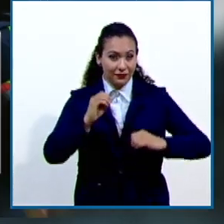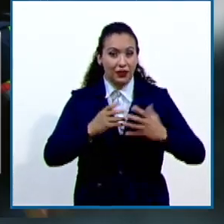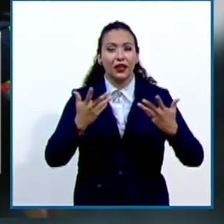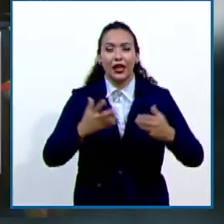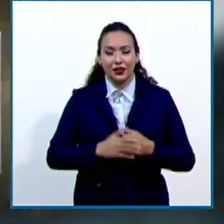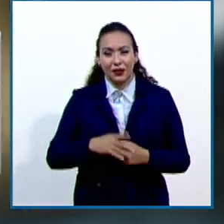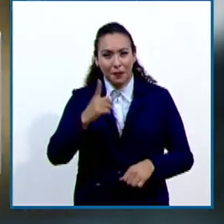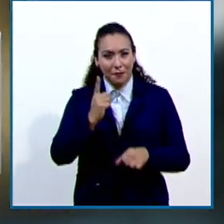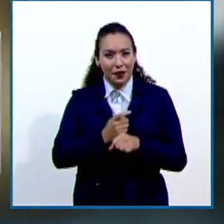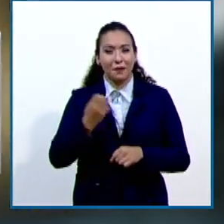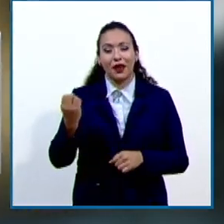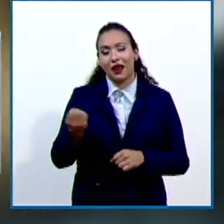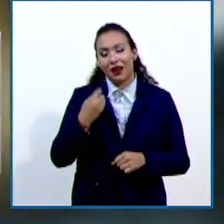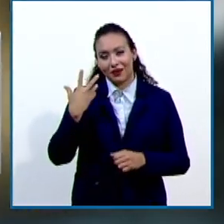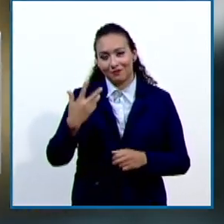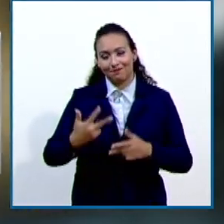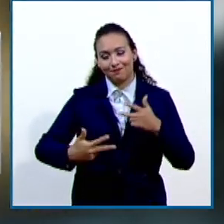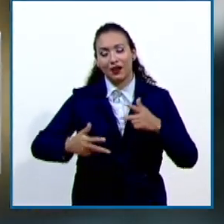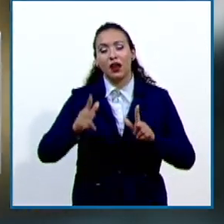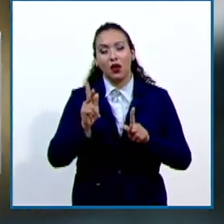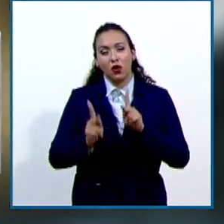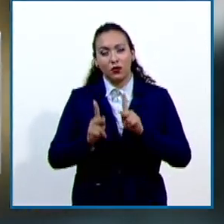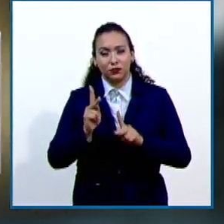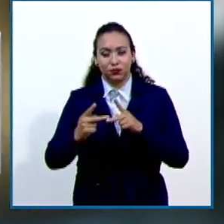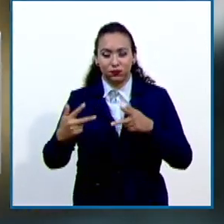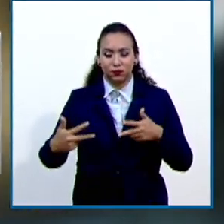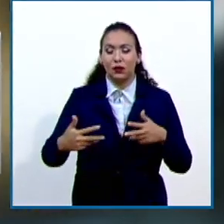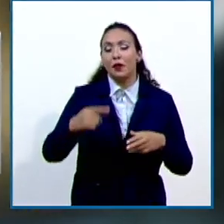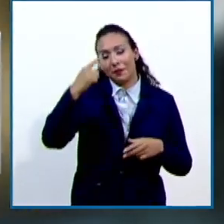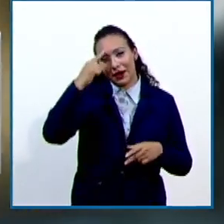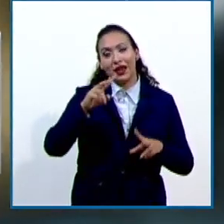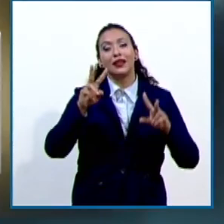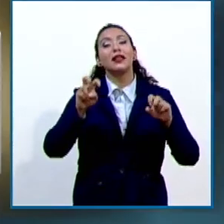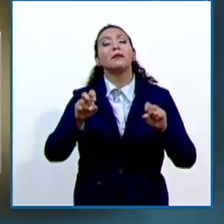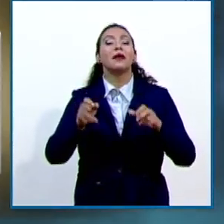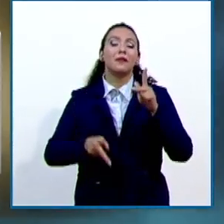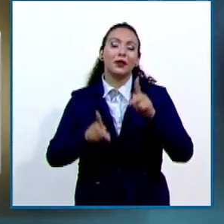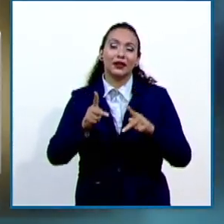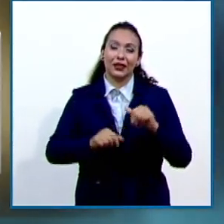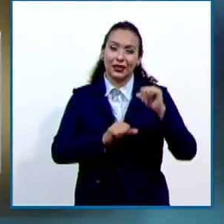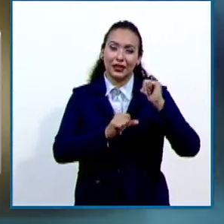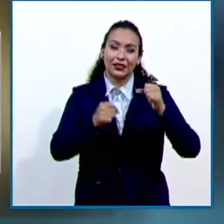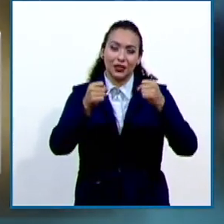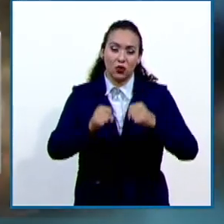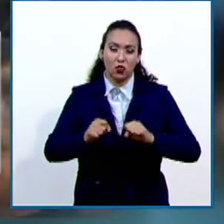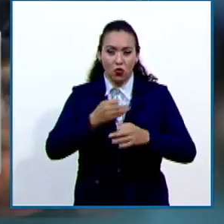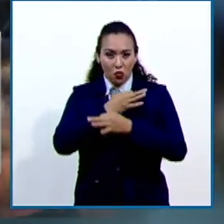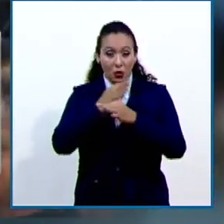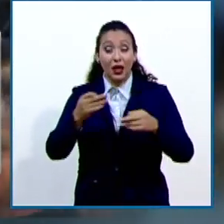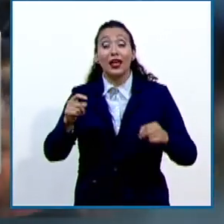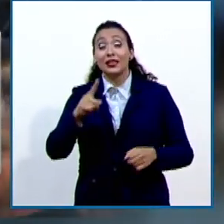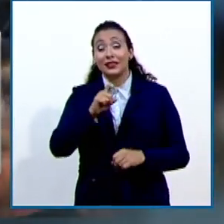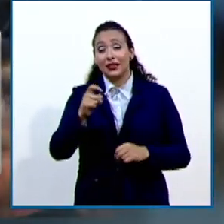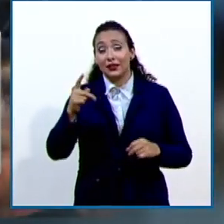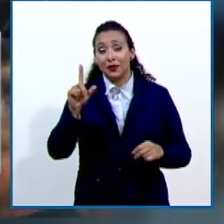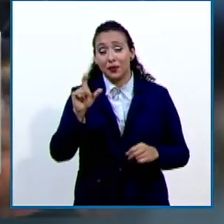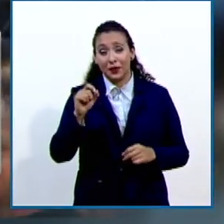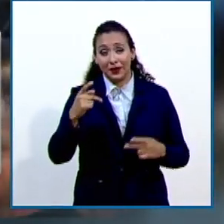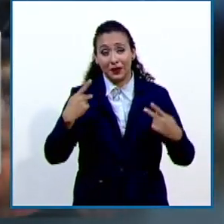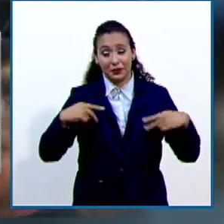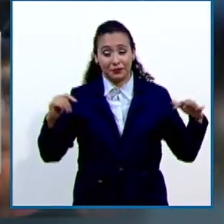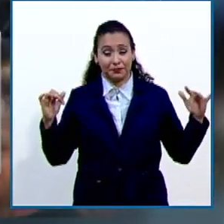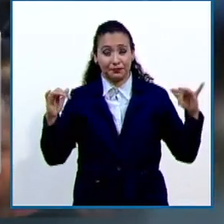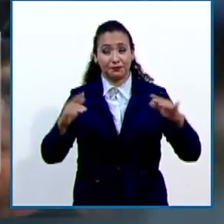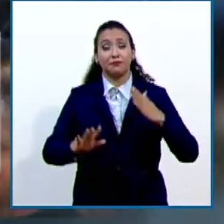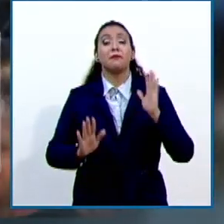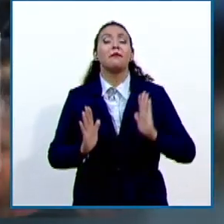el primer conversatorio de fortalecimiento de las funciones de seguridad pública, con la participación de 120 elementos de